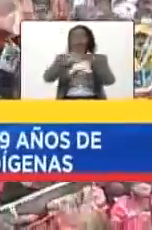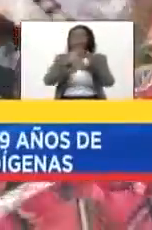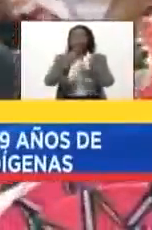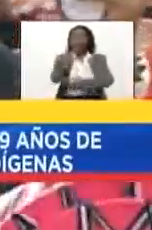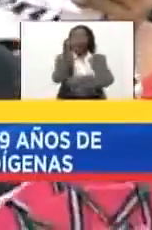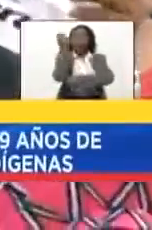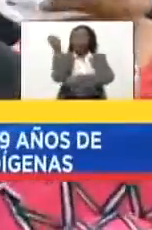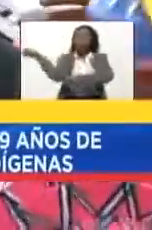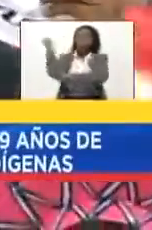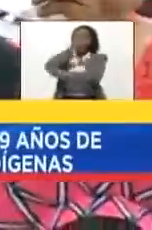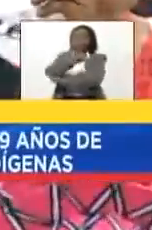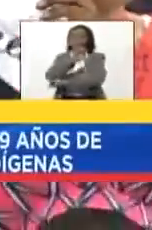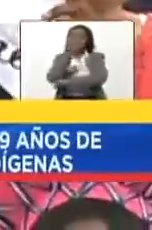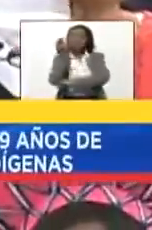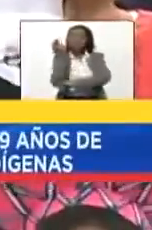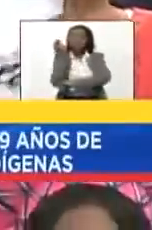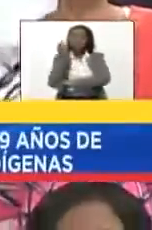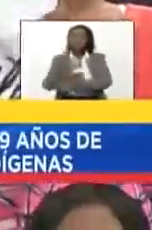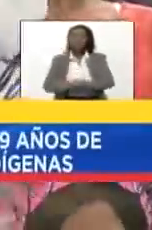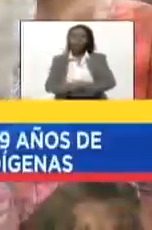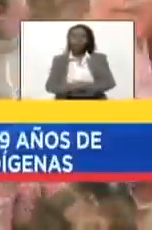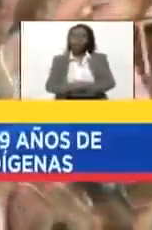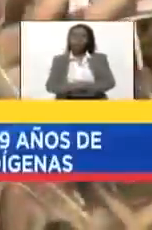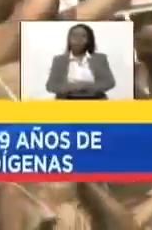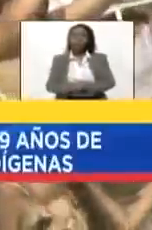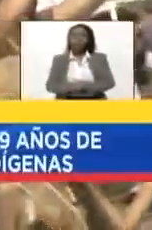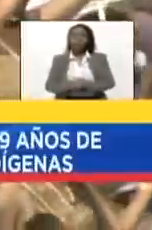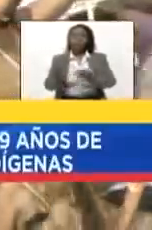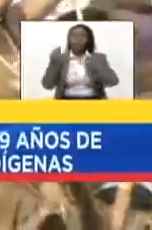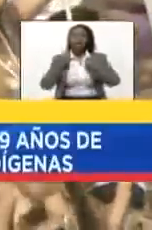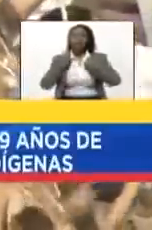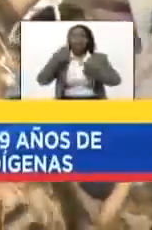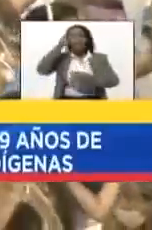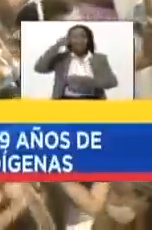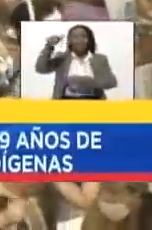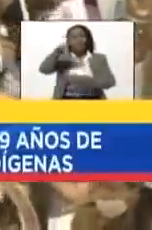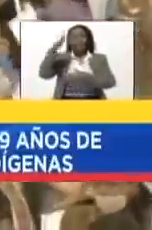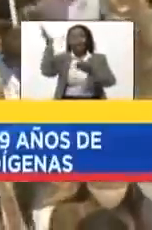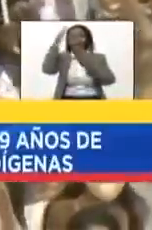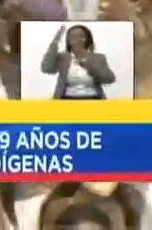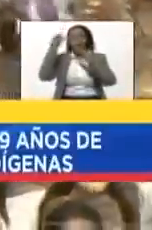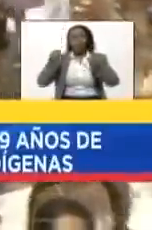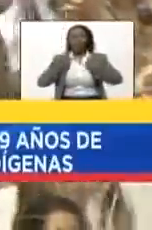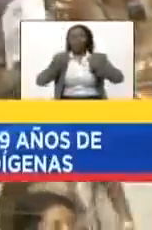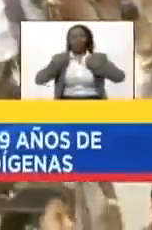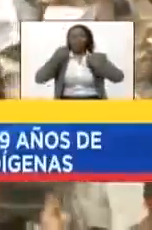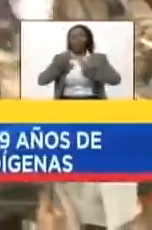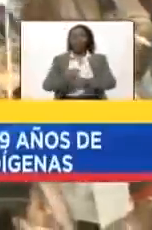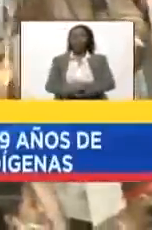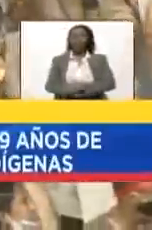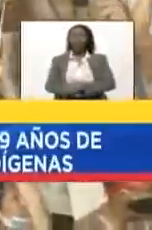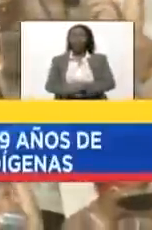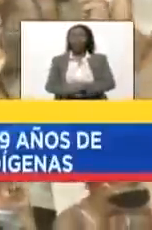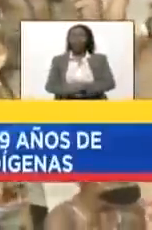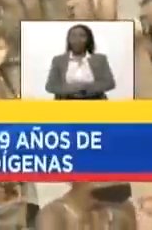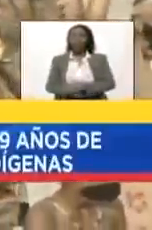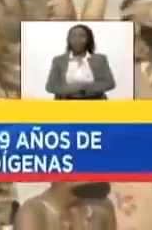jamás serán vencidos. ¡Que vivan nuestros pueblos indígenas!